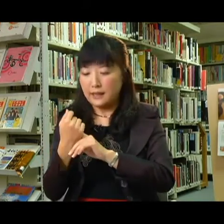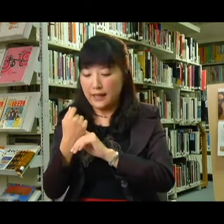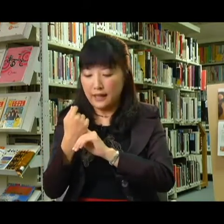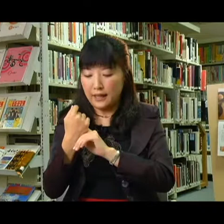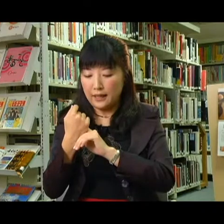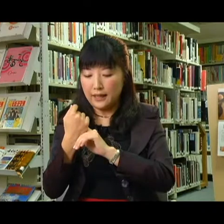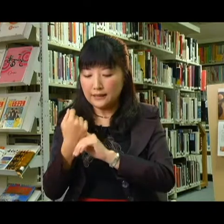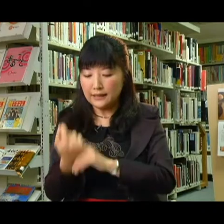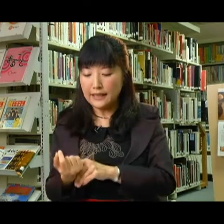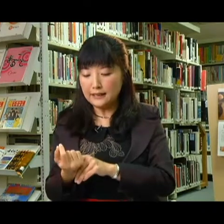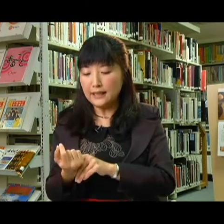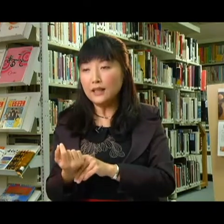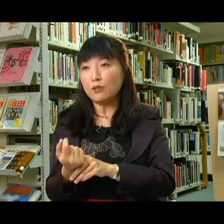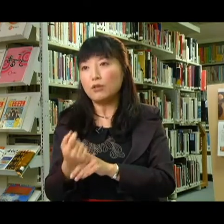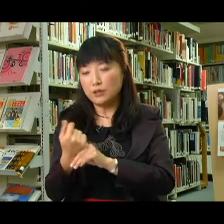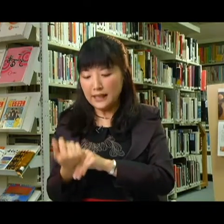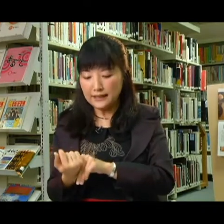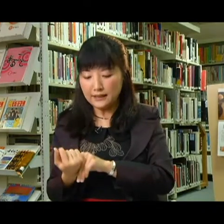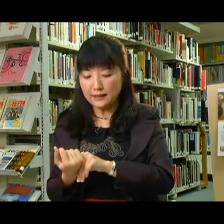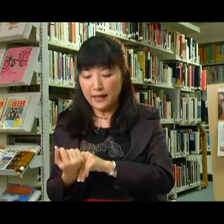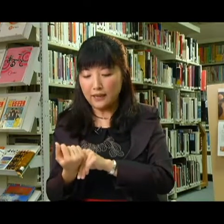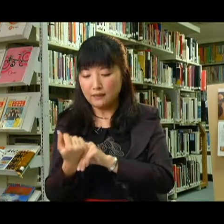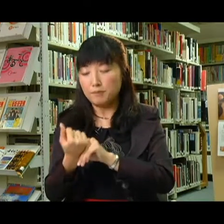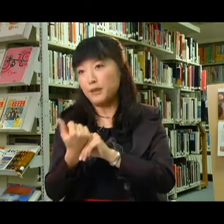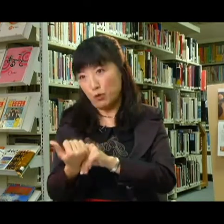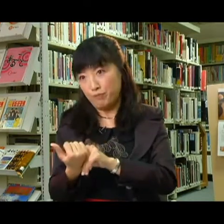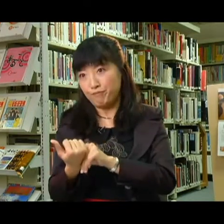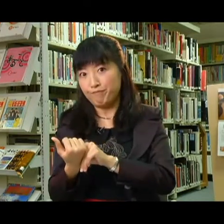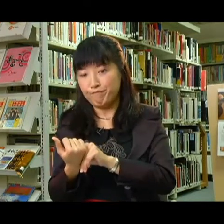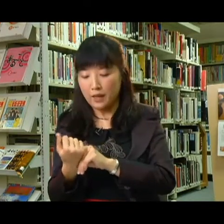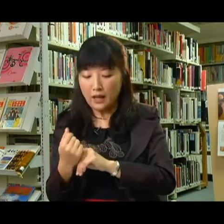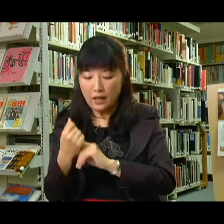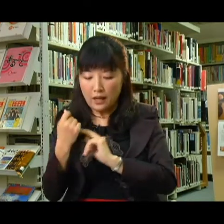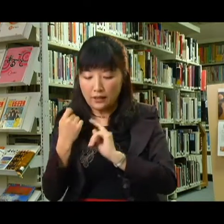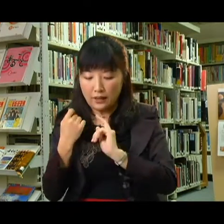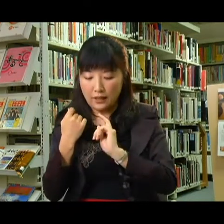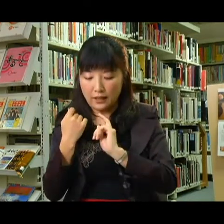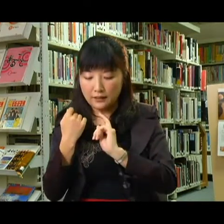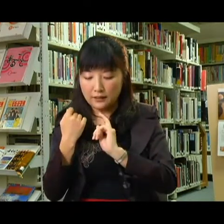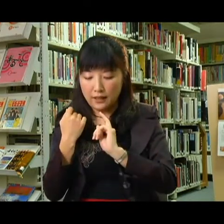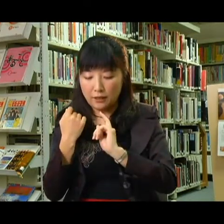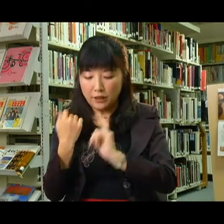tu enseñanza con clases en vivo,